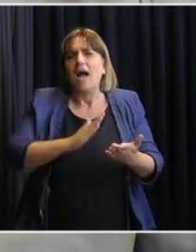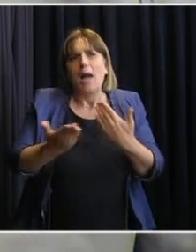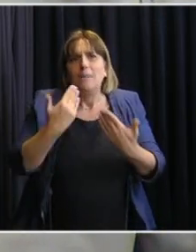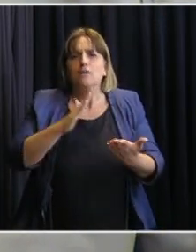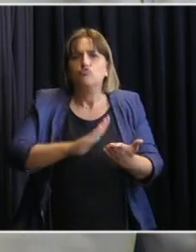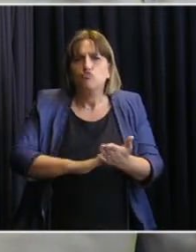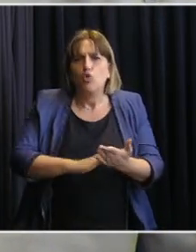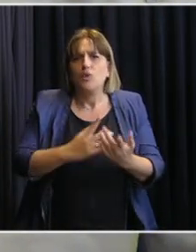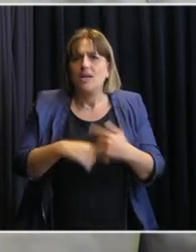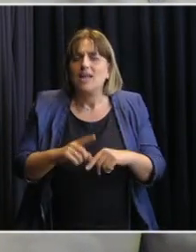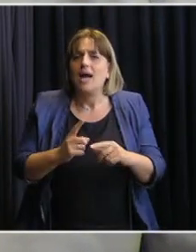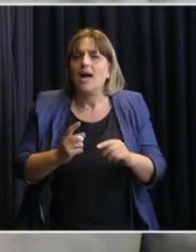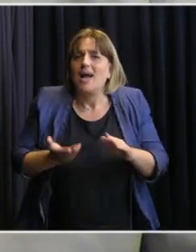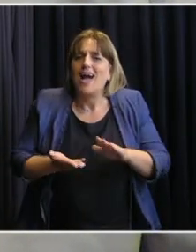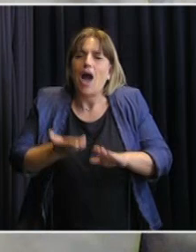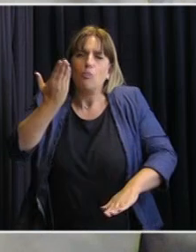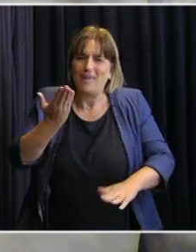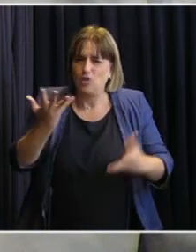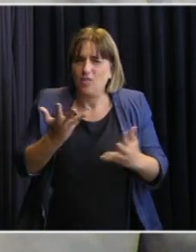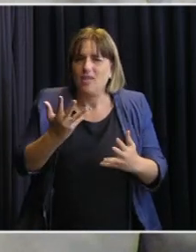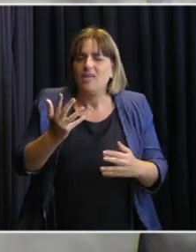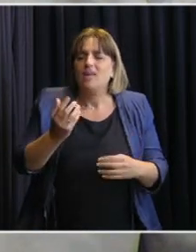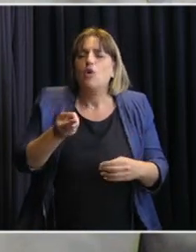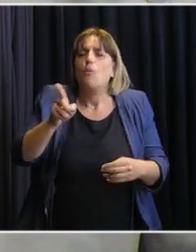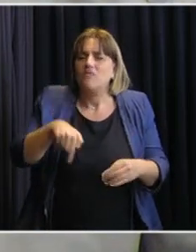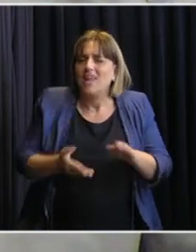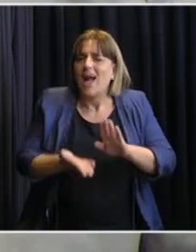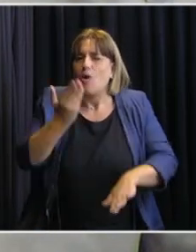la graduación de la no hay momento.